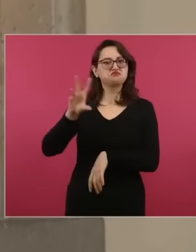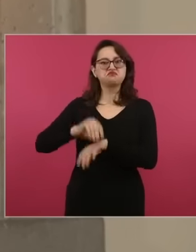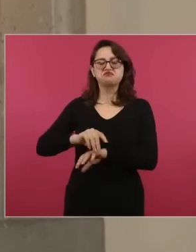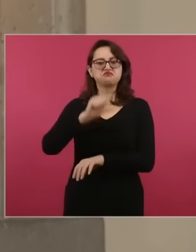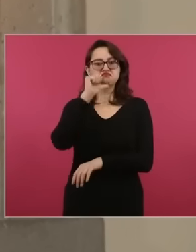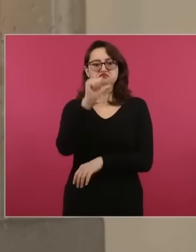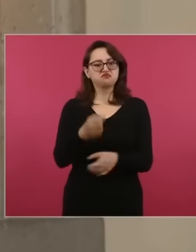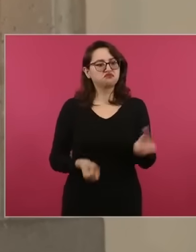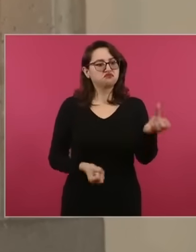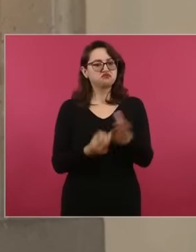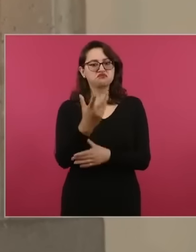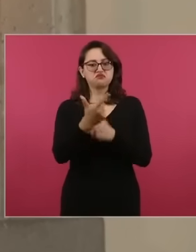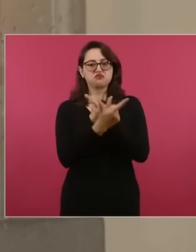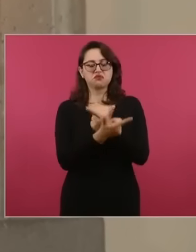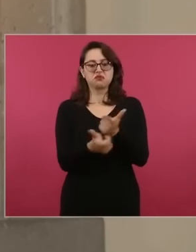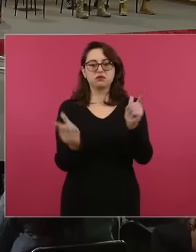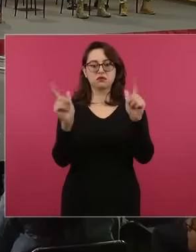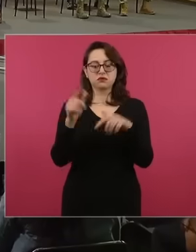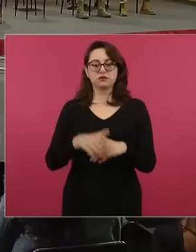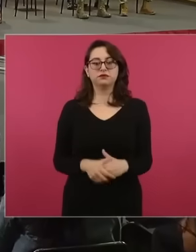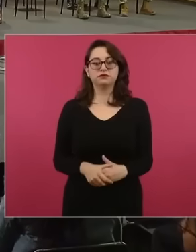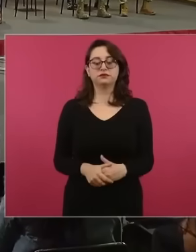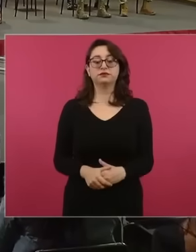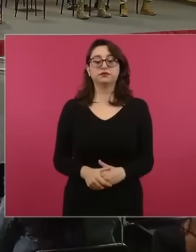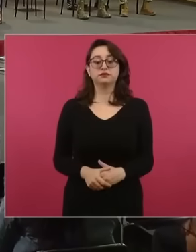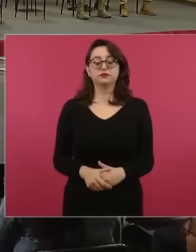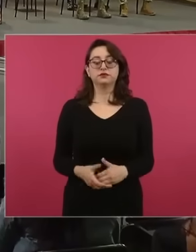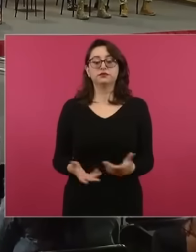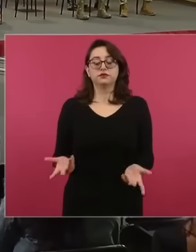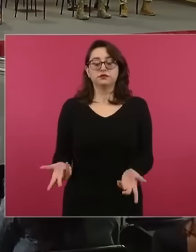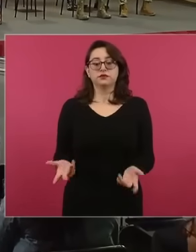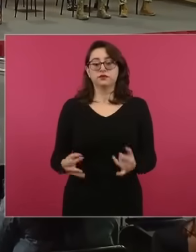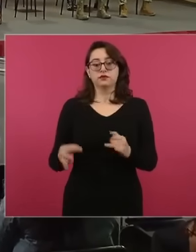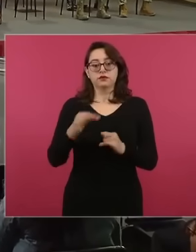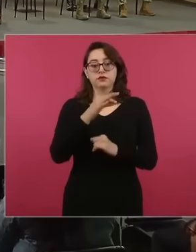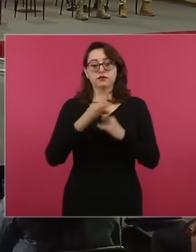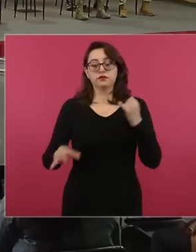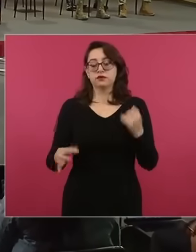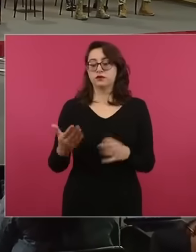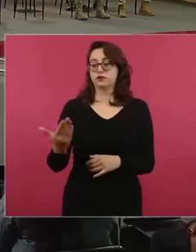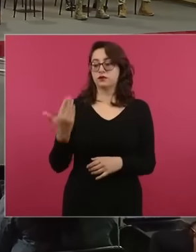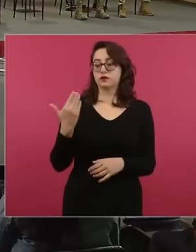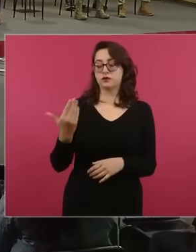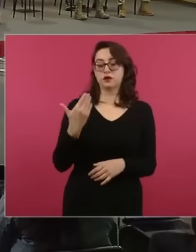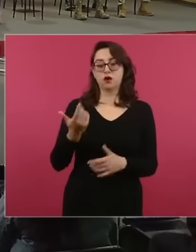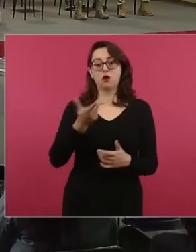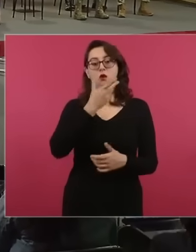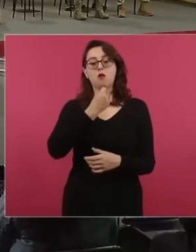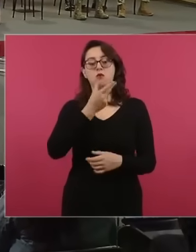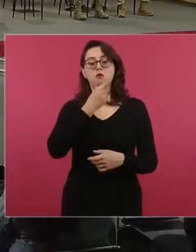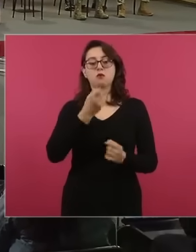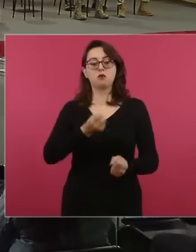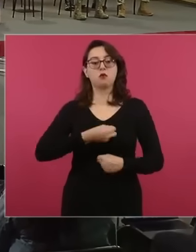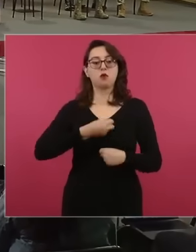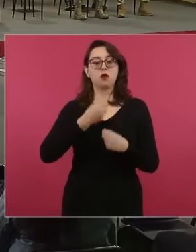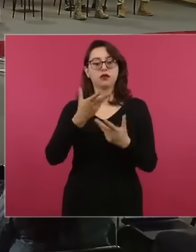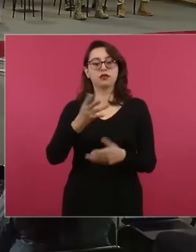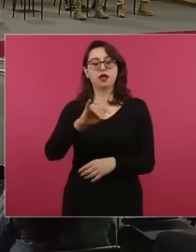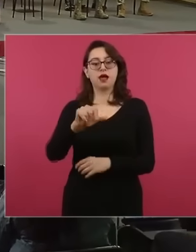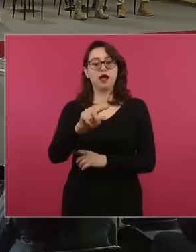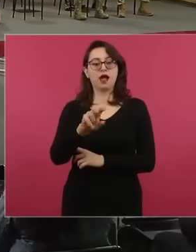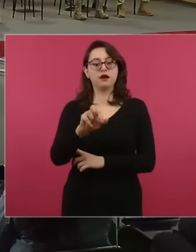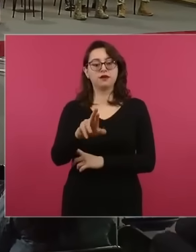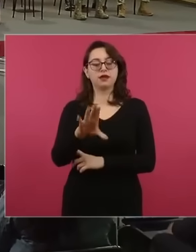caso del secuestro tortura y asesinato del hijo del poeta y activista social Javier sicilia adelante